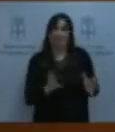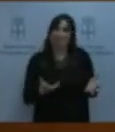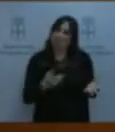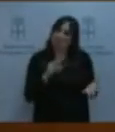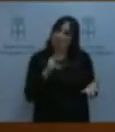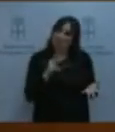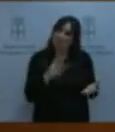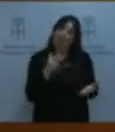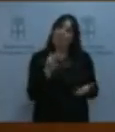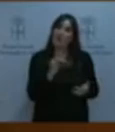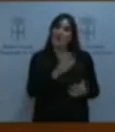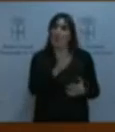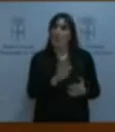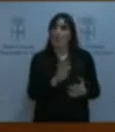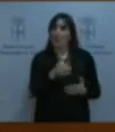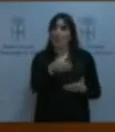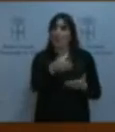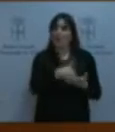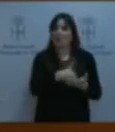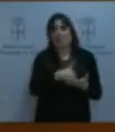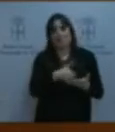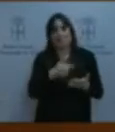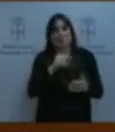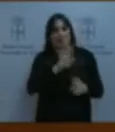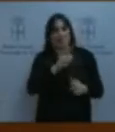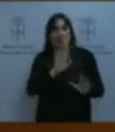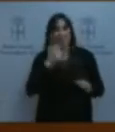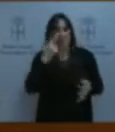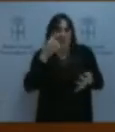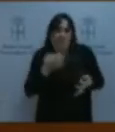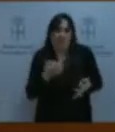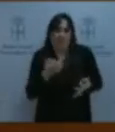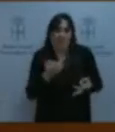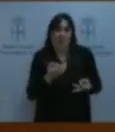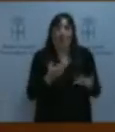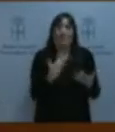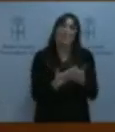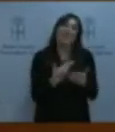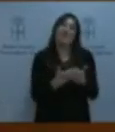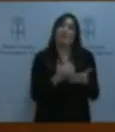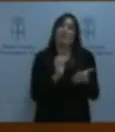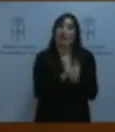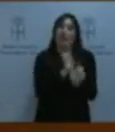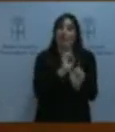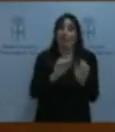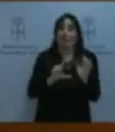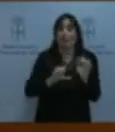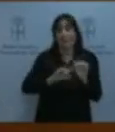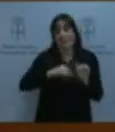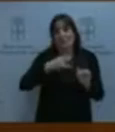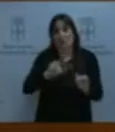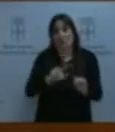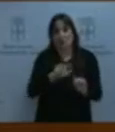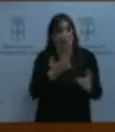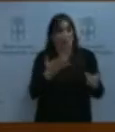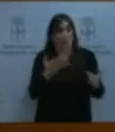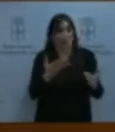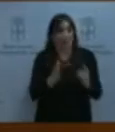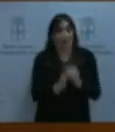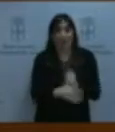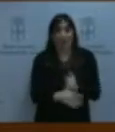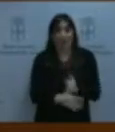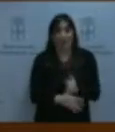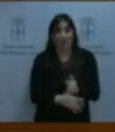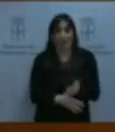estamos seguros, de que esta petición de crédito extraordinario de 2018 llega tarde. Porque, desde nuestro punto de vista, al día siguiente de haber